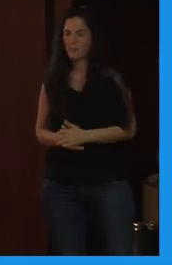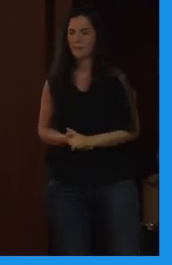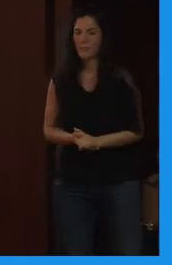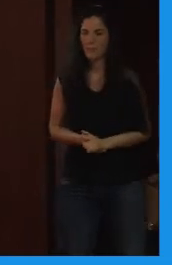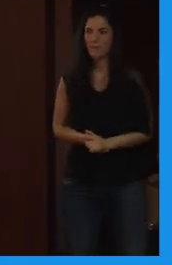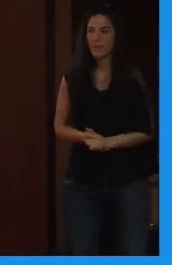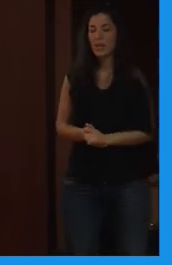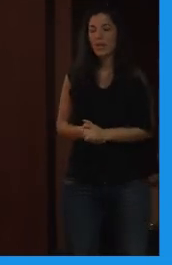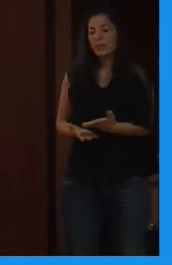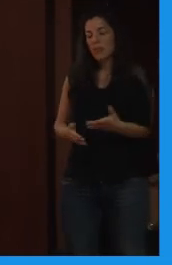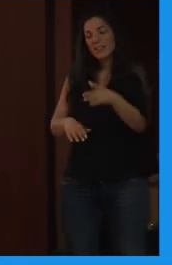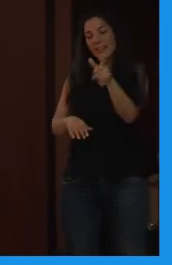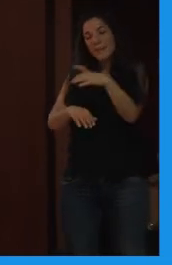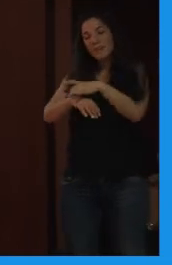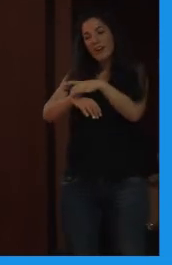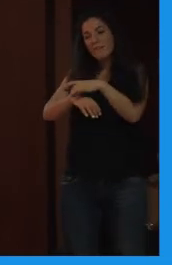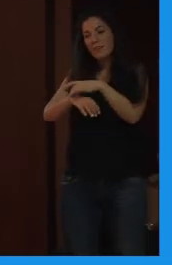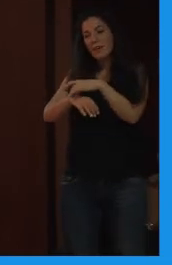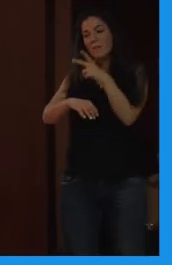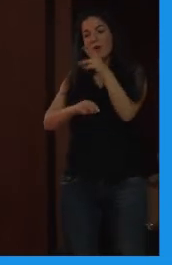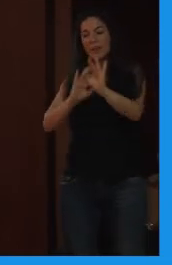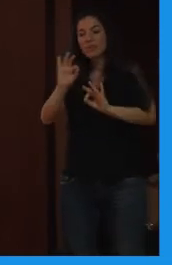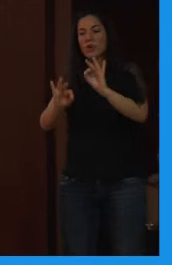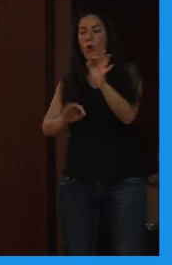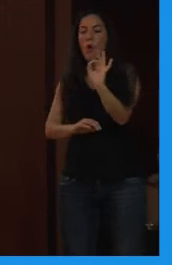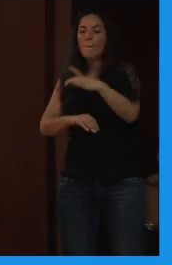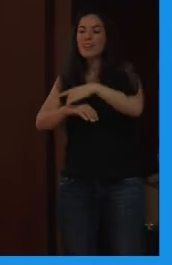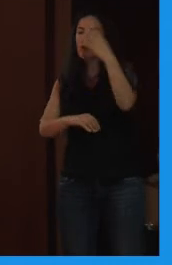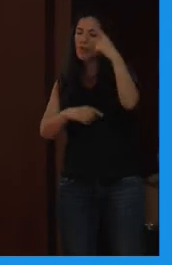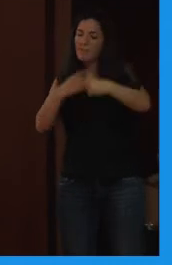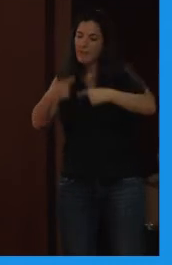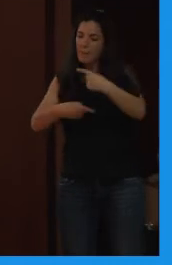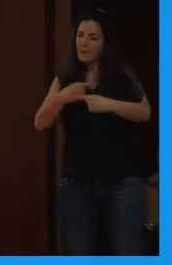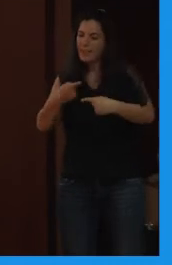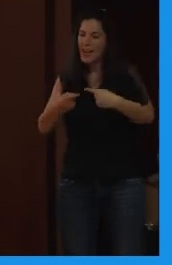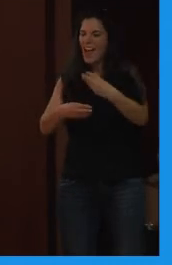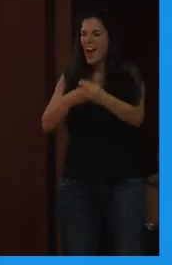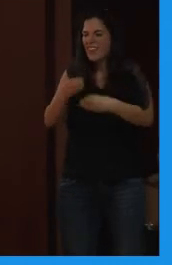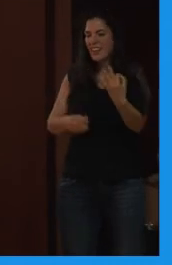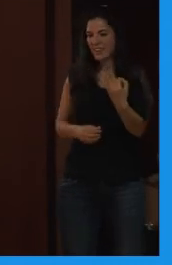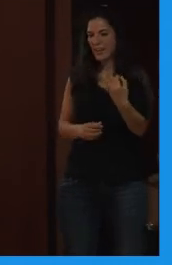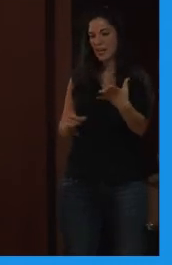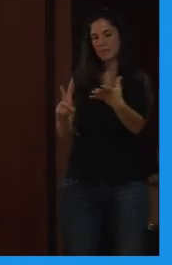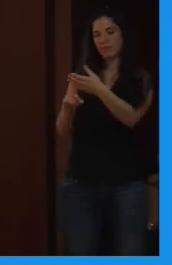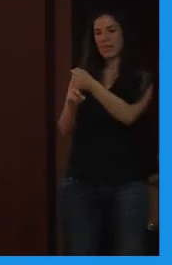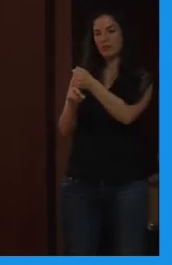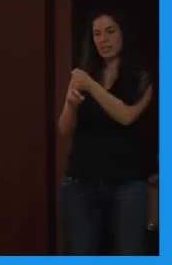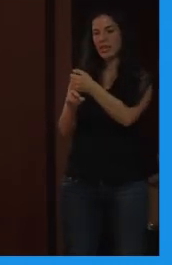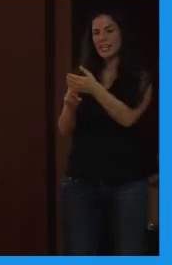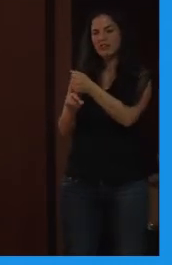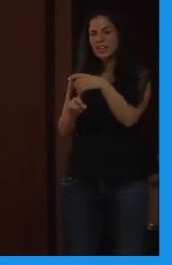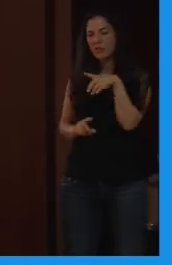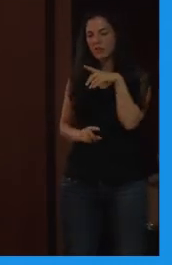La labor del endocrinólogo o del médico de familia es fundamental para el despistaje de las enfermedades endocrinológicas que